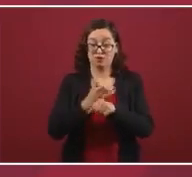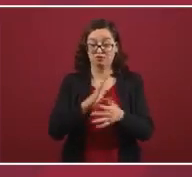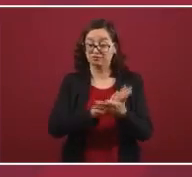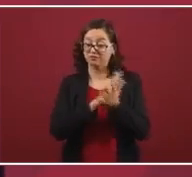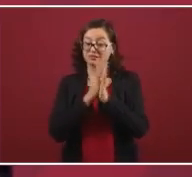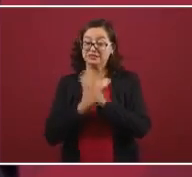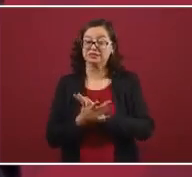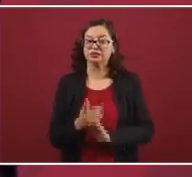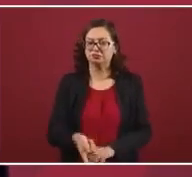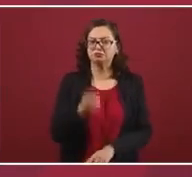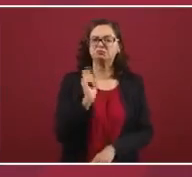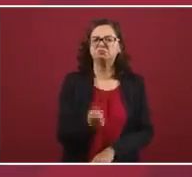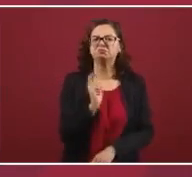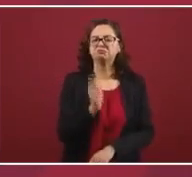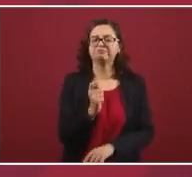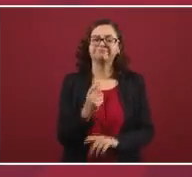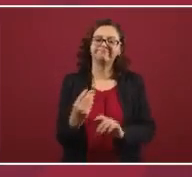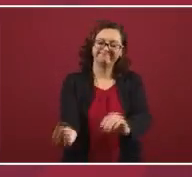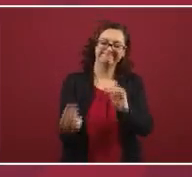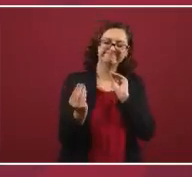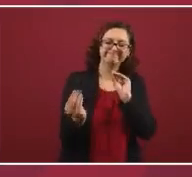debate,